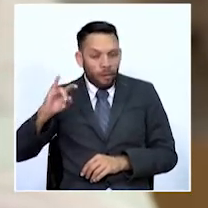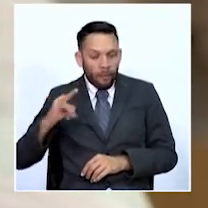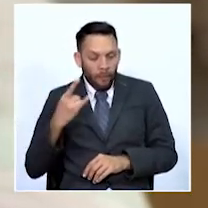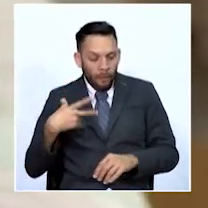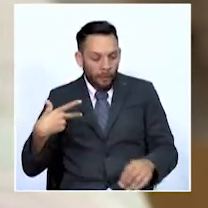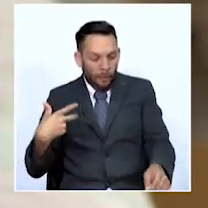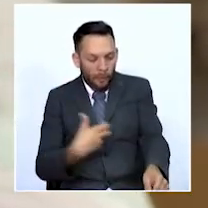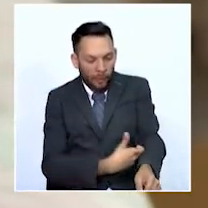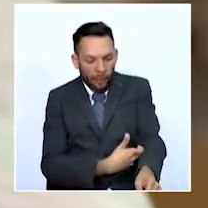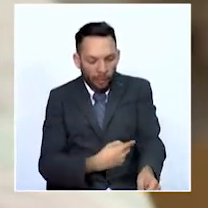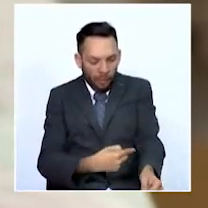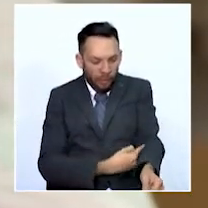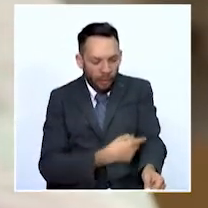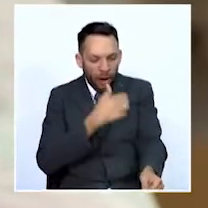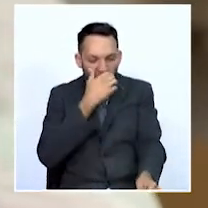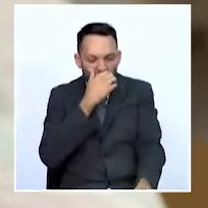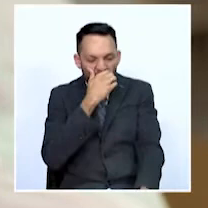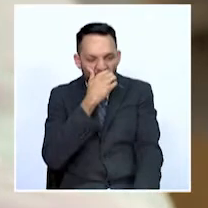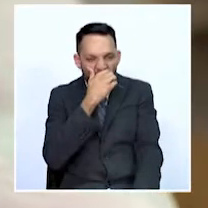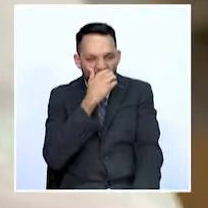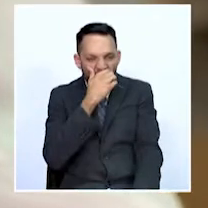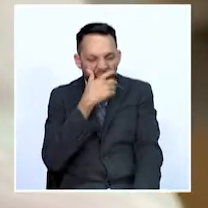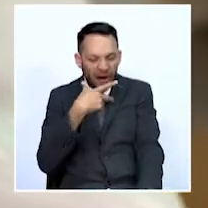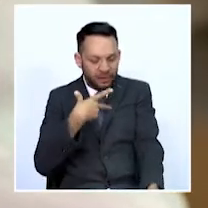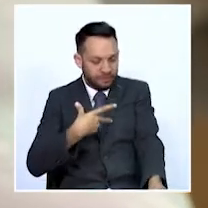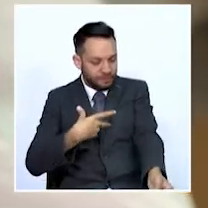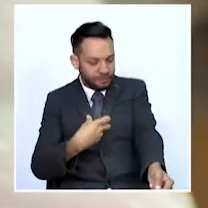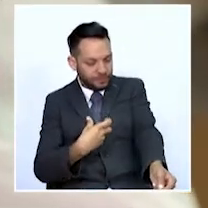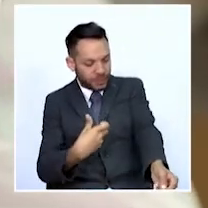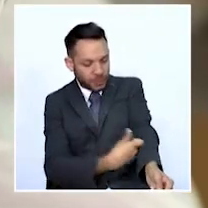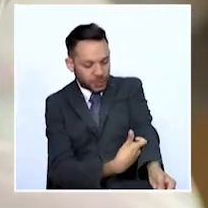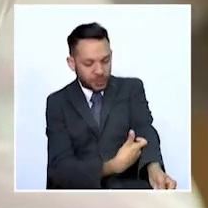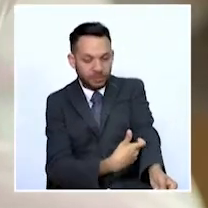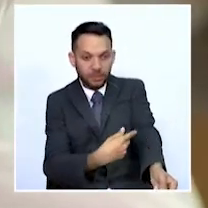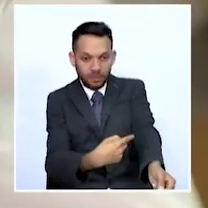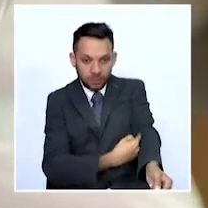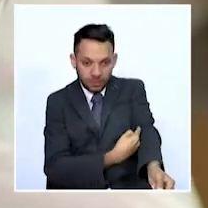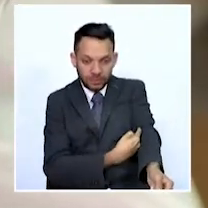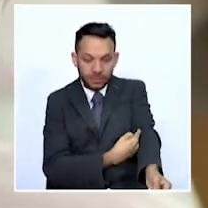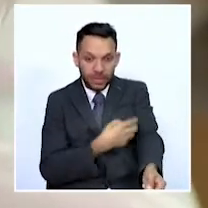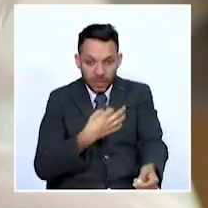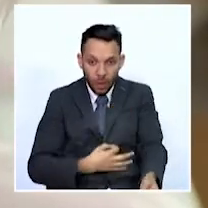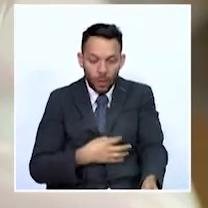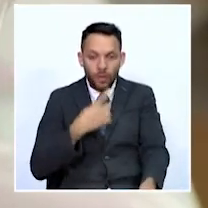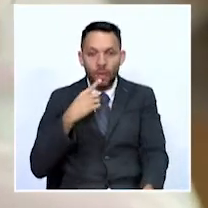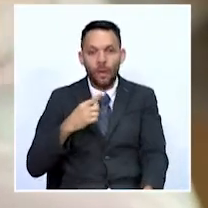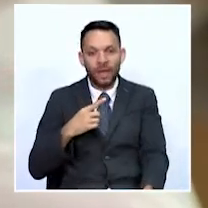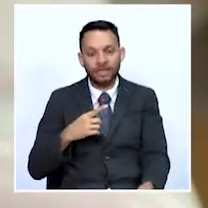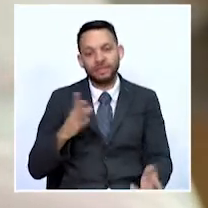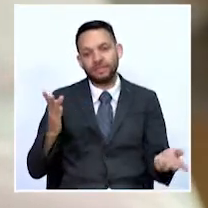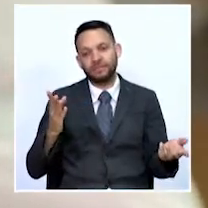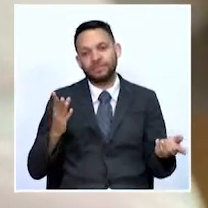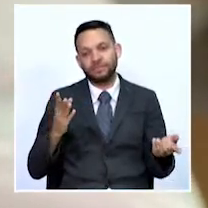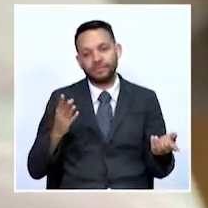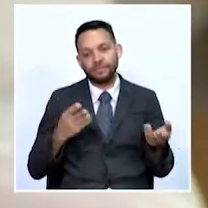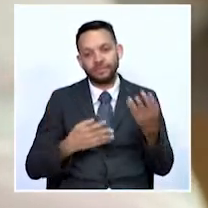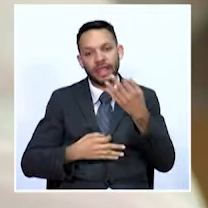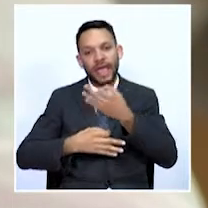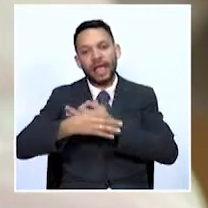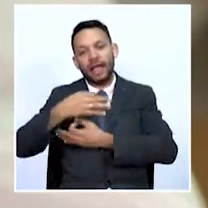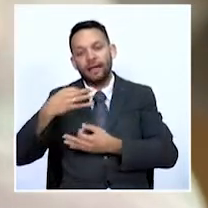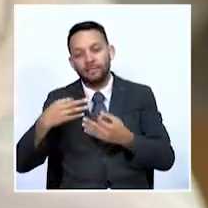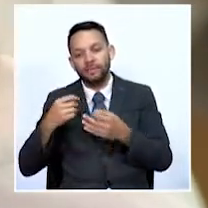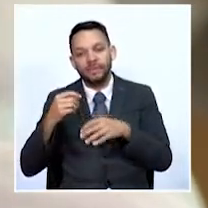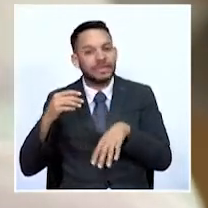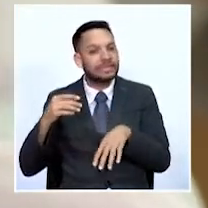infiltración. Que la gente dice, no, me infiltraron. Realmente lo que está haciendo acá es mandar esa información